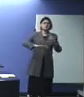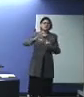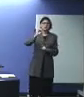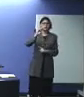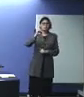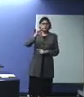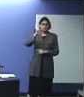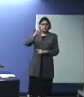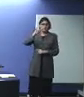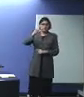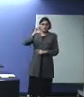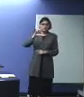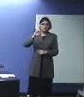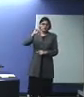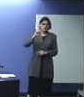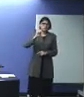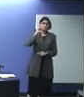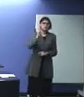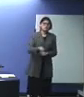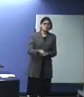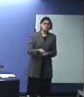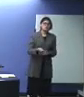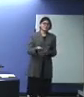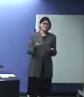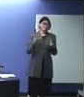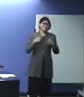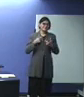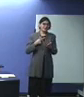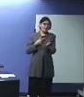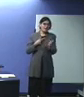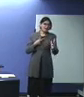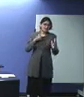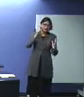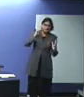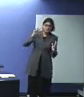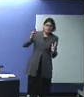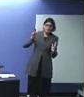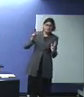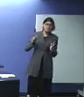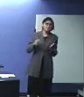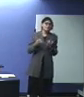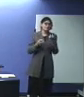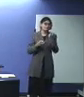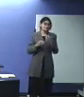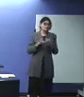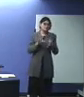recarga también el bienestar en el entorno social. Entonces,